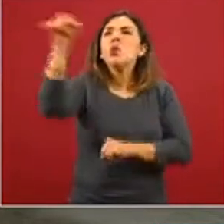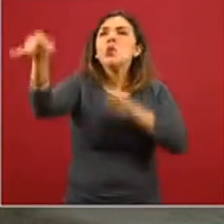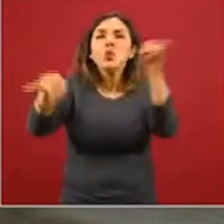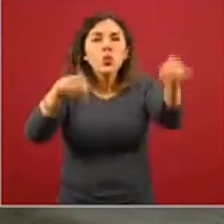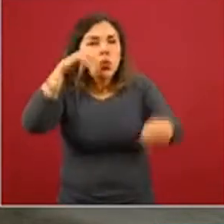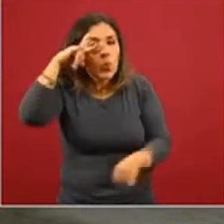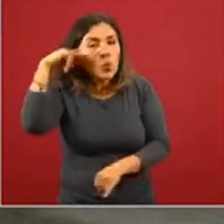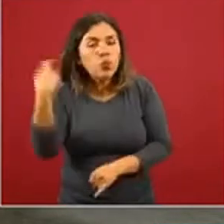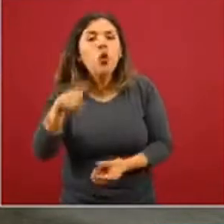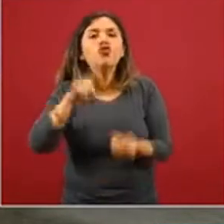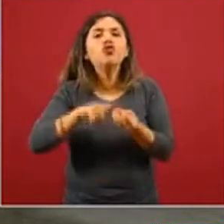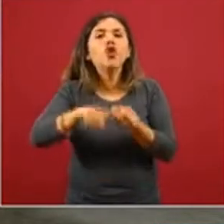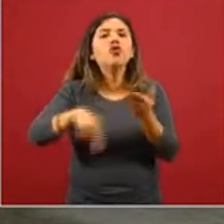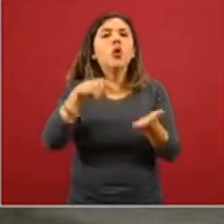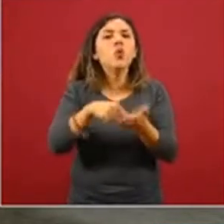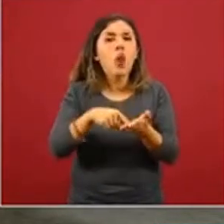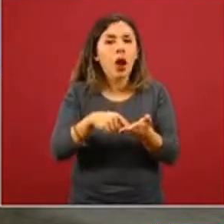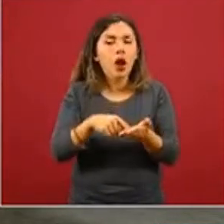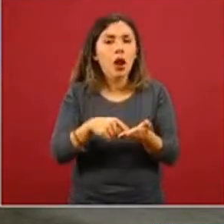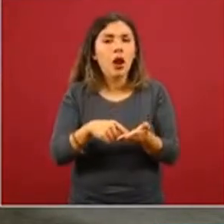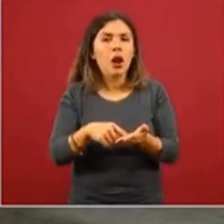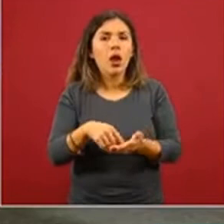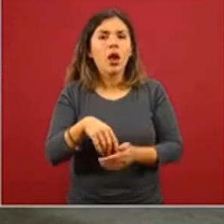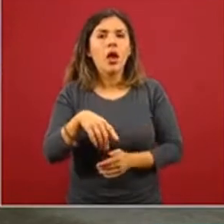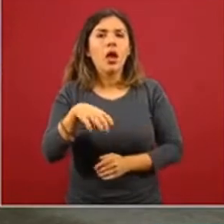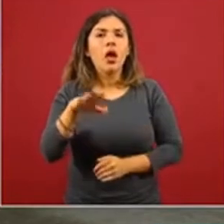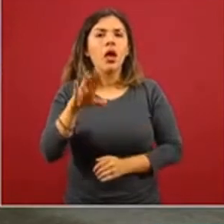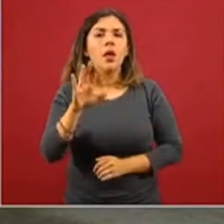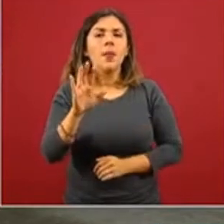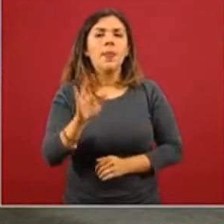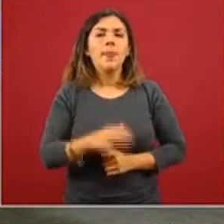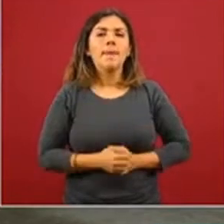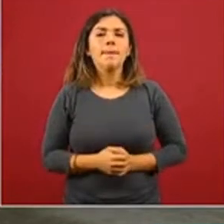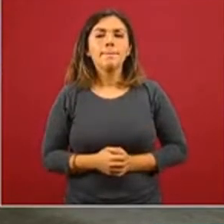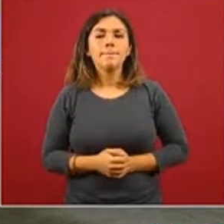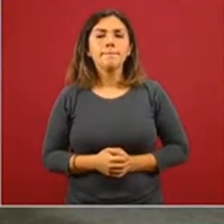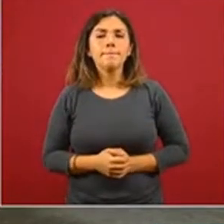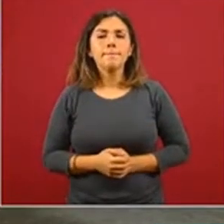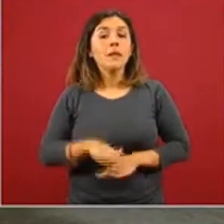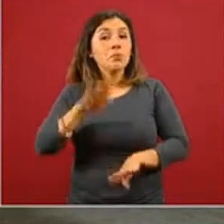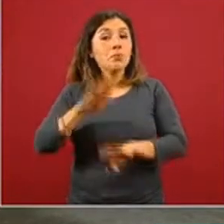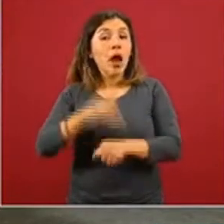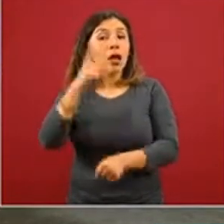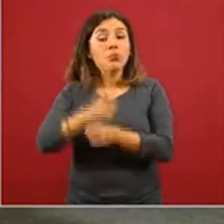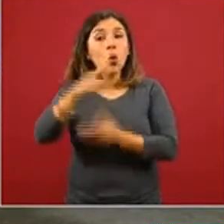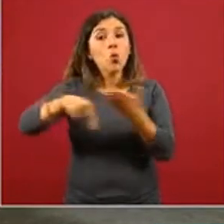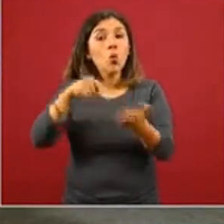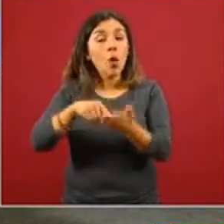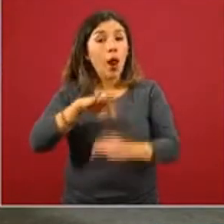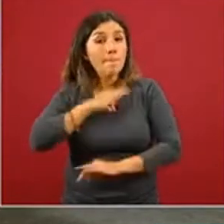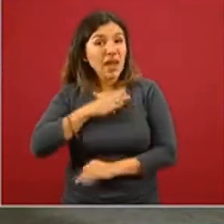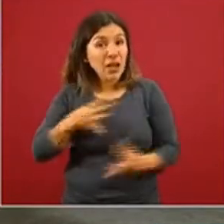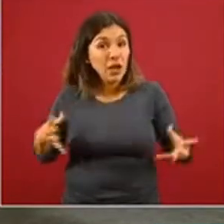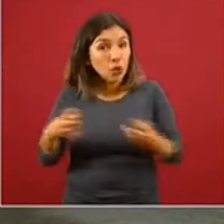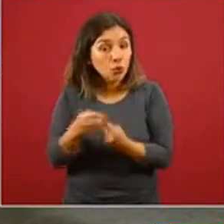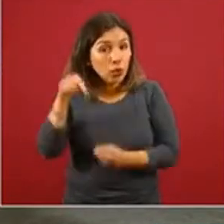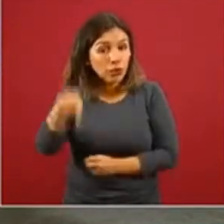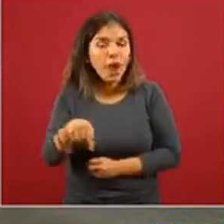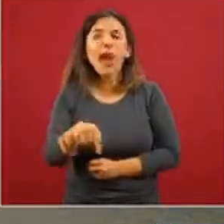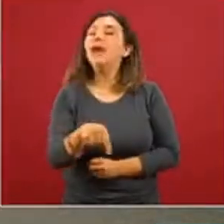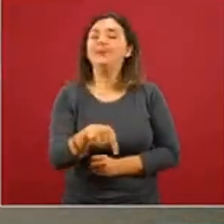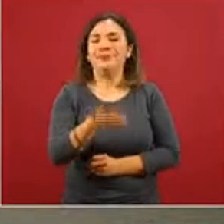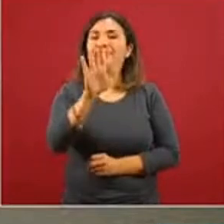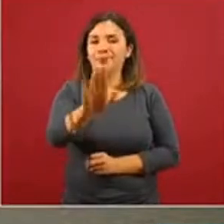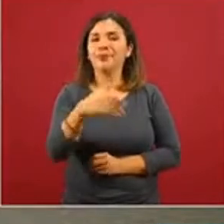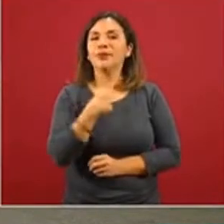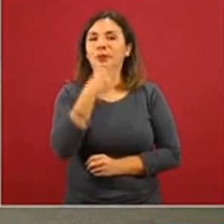y ver cuáles son las zonas, entiendo, las más con virulencia, las que tienen no más… ese es el propósito. Okay, de lo